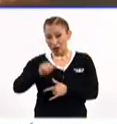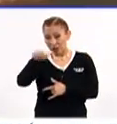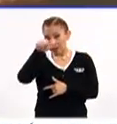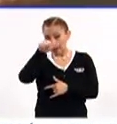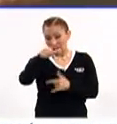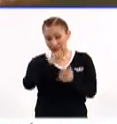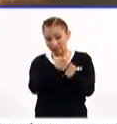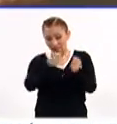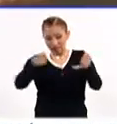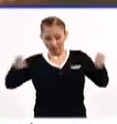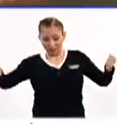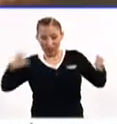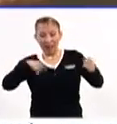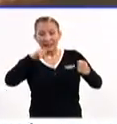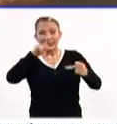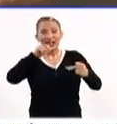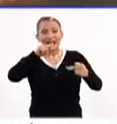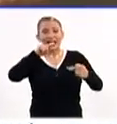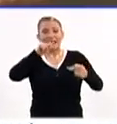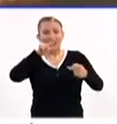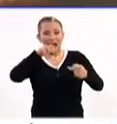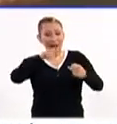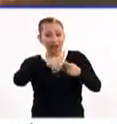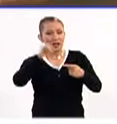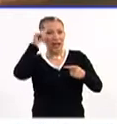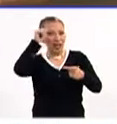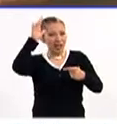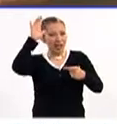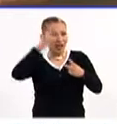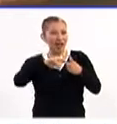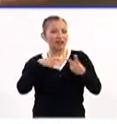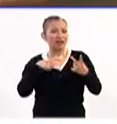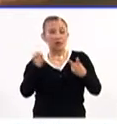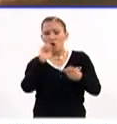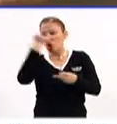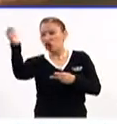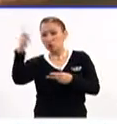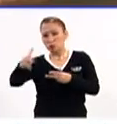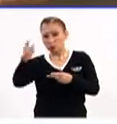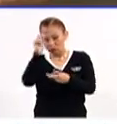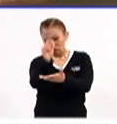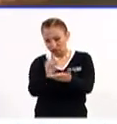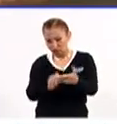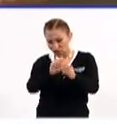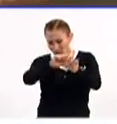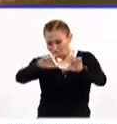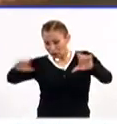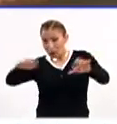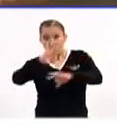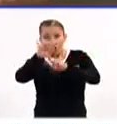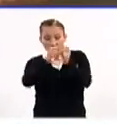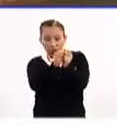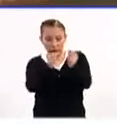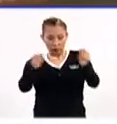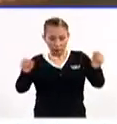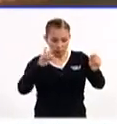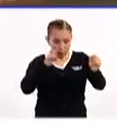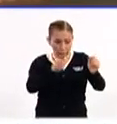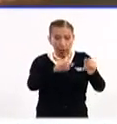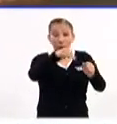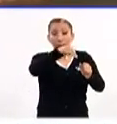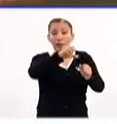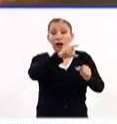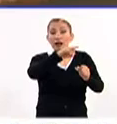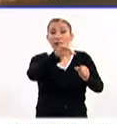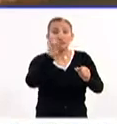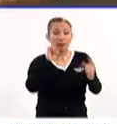los códices que pintaron los tlaxcaltecas, que pintaron los aztecas o mexicas, que pintaron otros pueblos, en todos ellos Marina